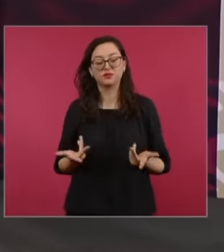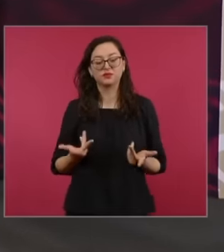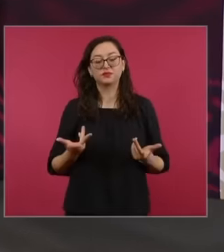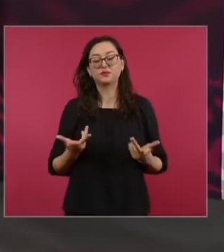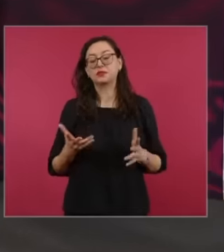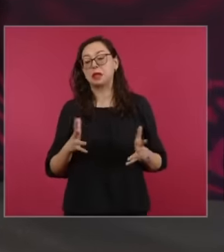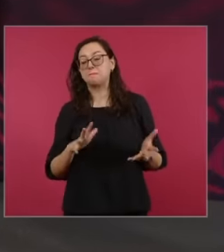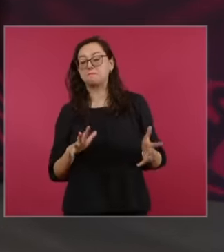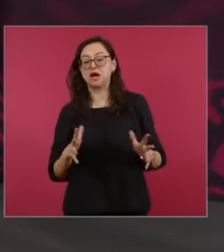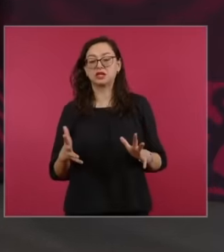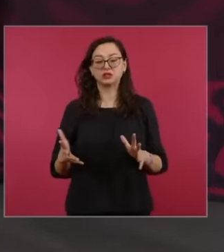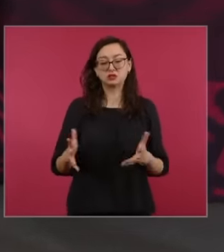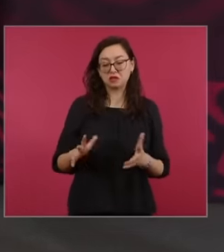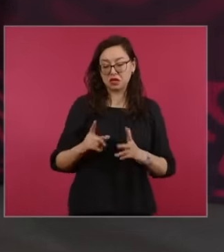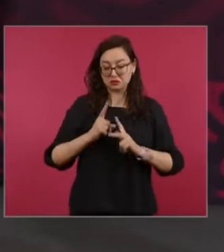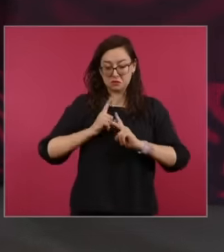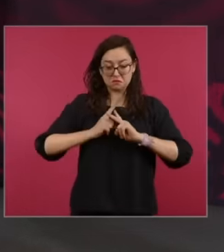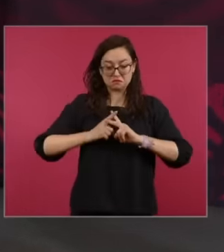estimado